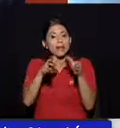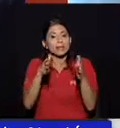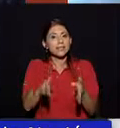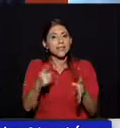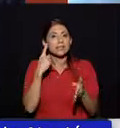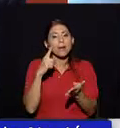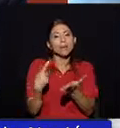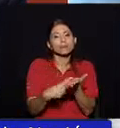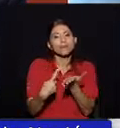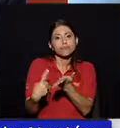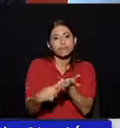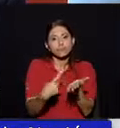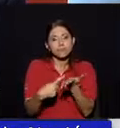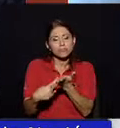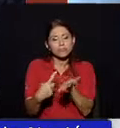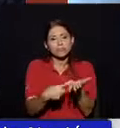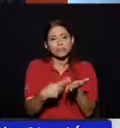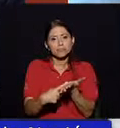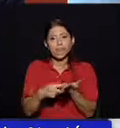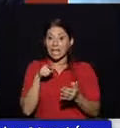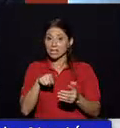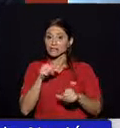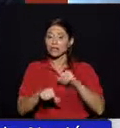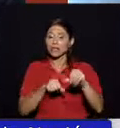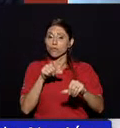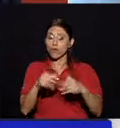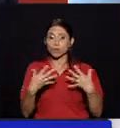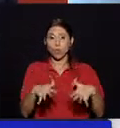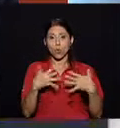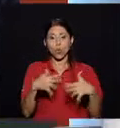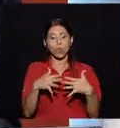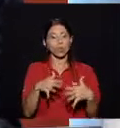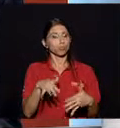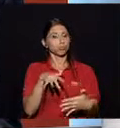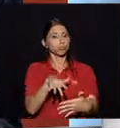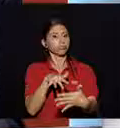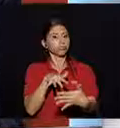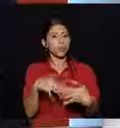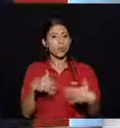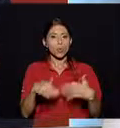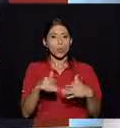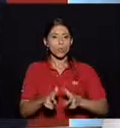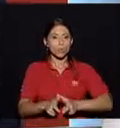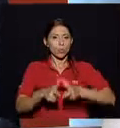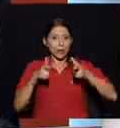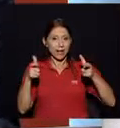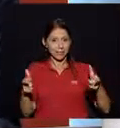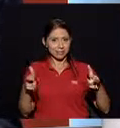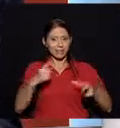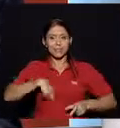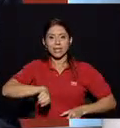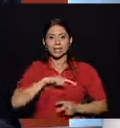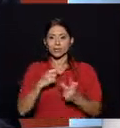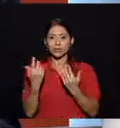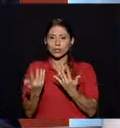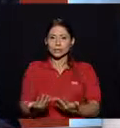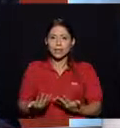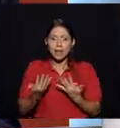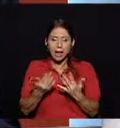los productos. De manera que se trata de un esfuerzo muy grande académico que esperamos que sea lo